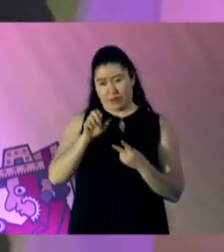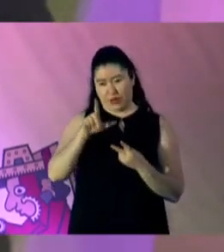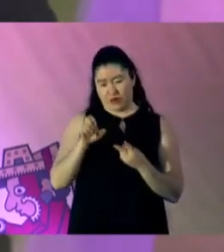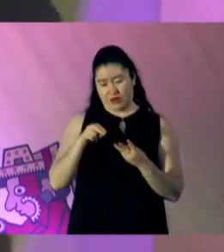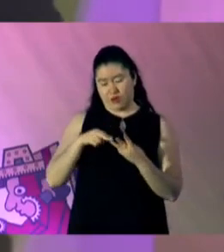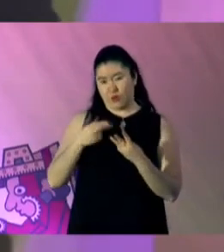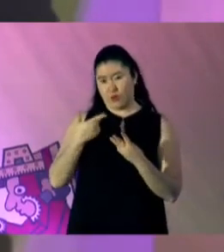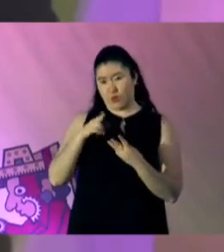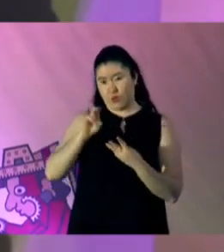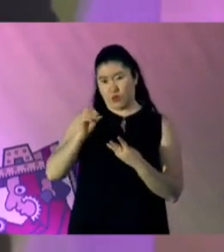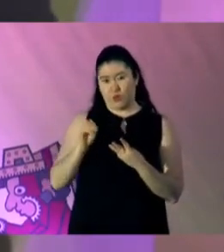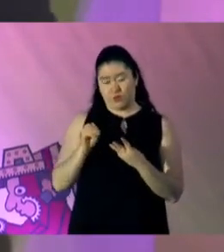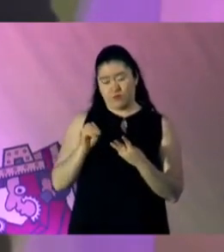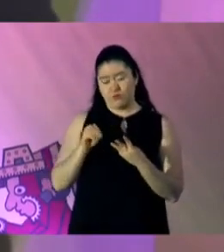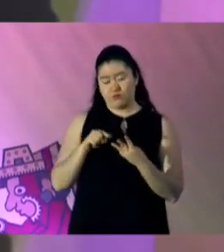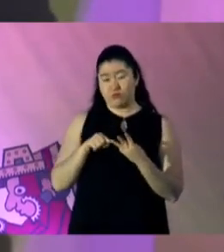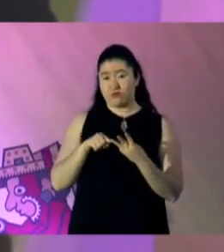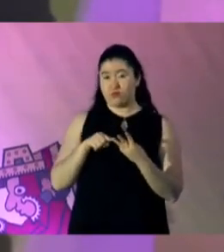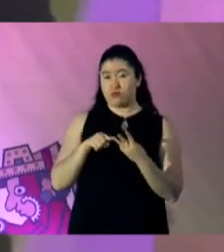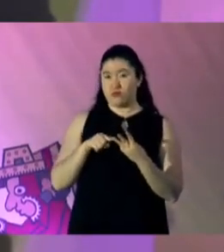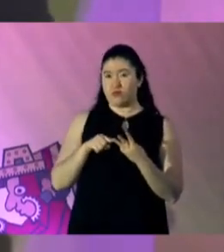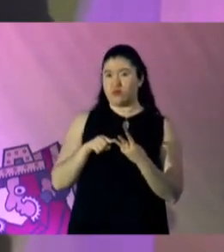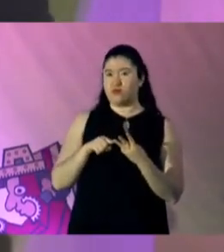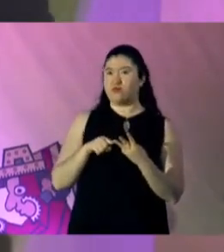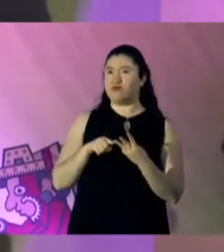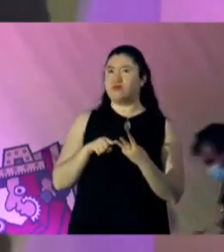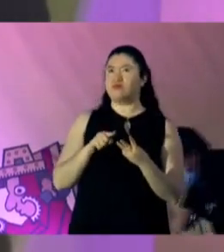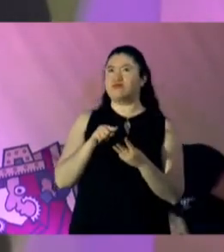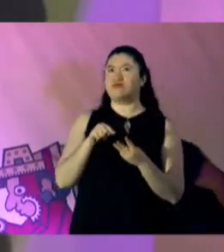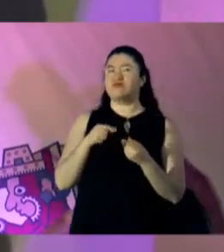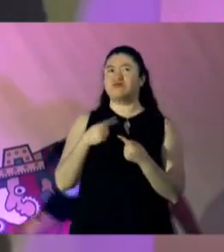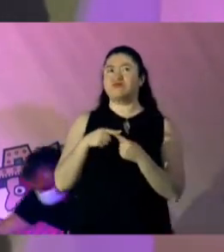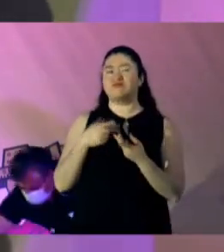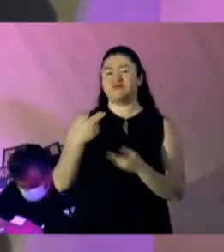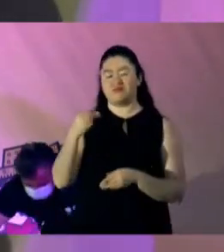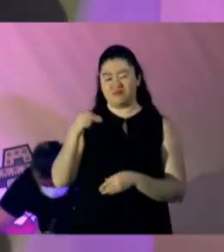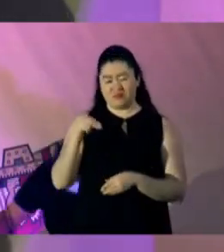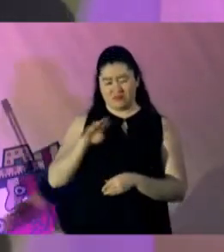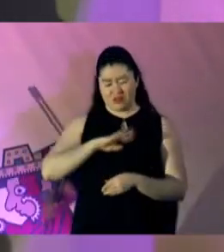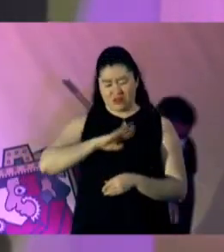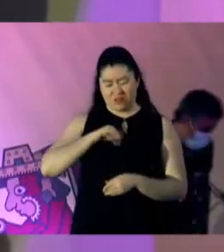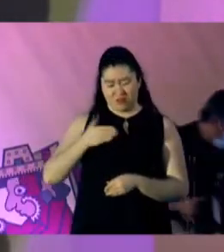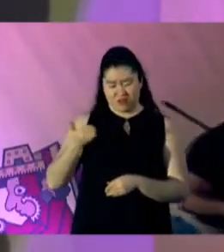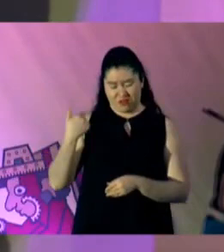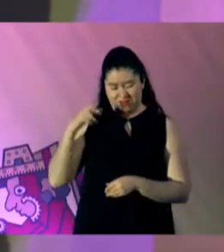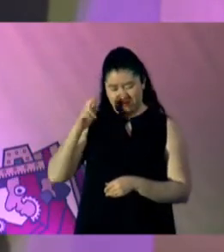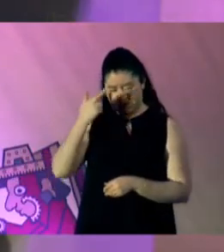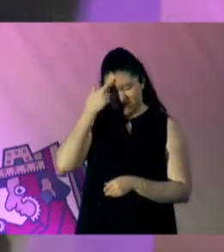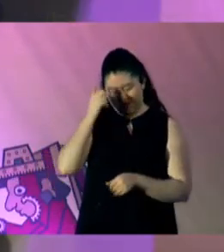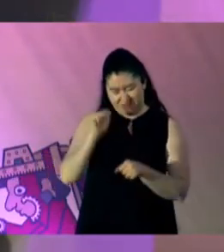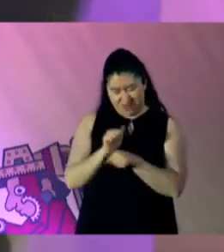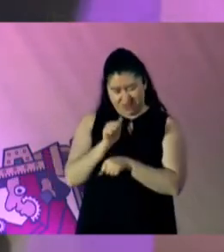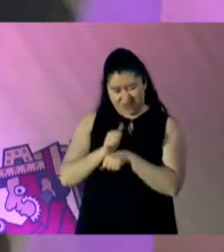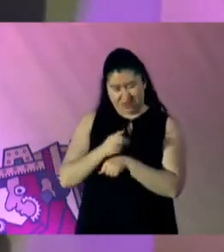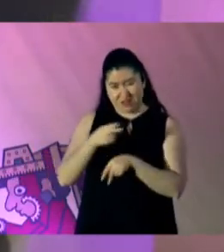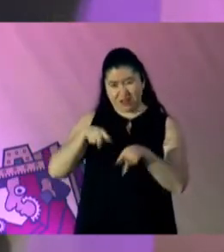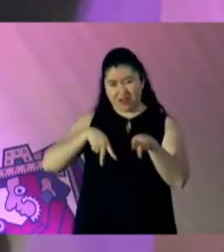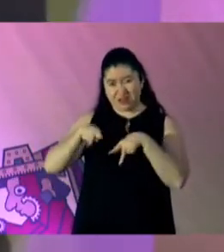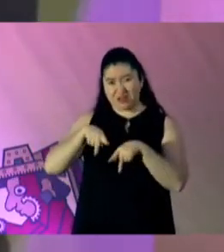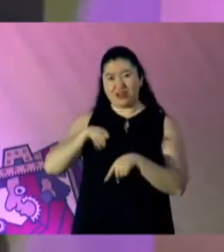jugo y durante un mes y no no no éste como se llama que se murió también futbolista se me olvidó el argentino